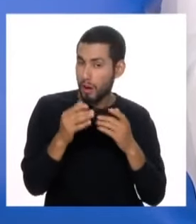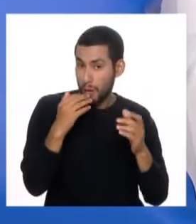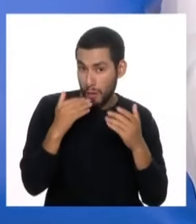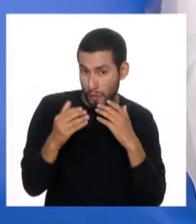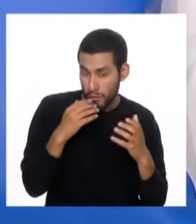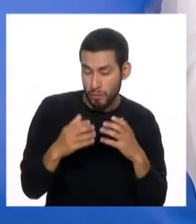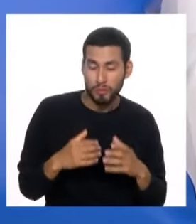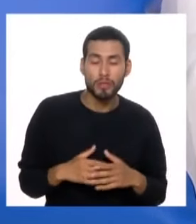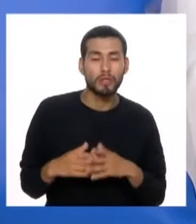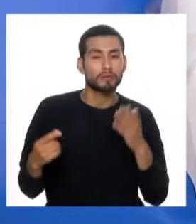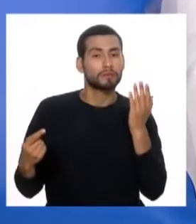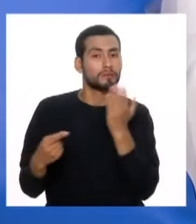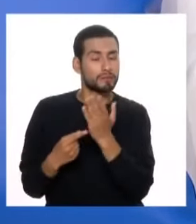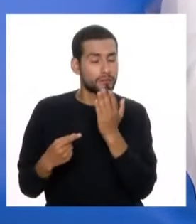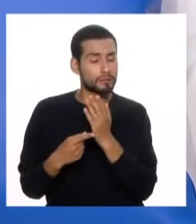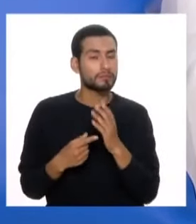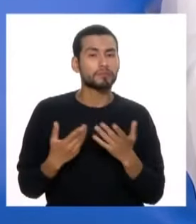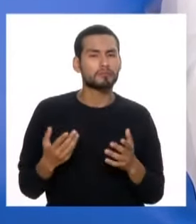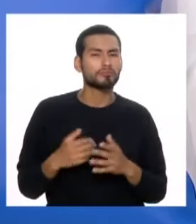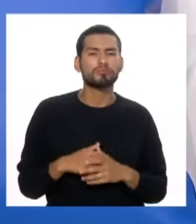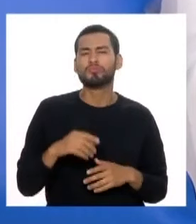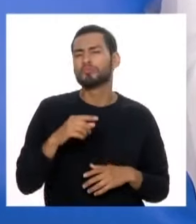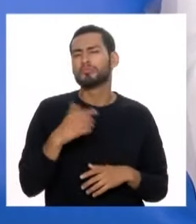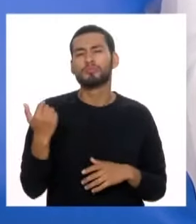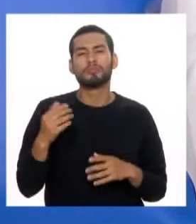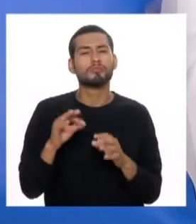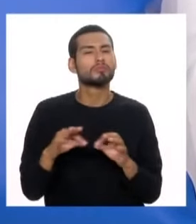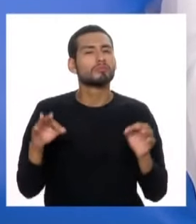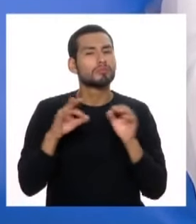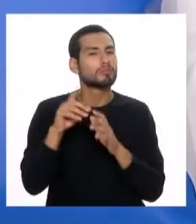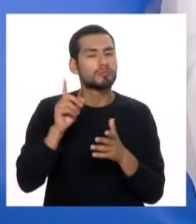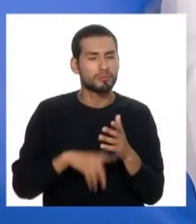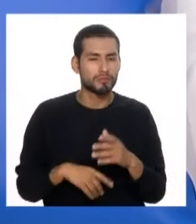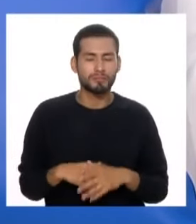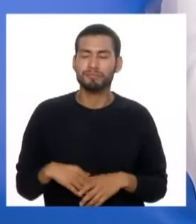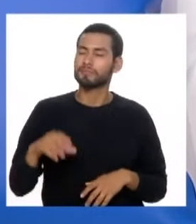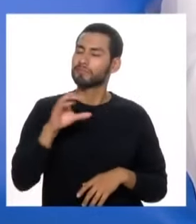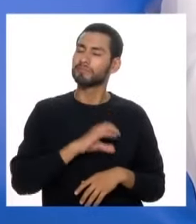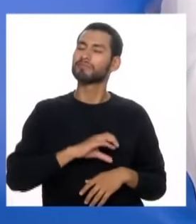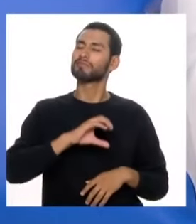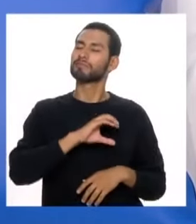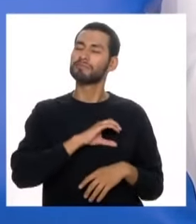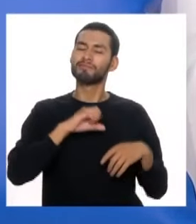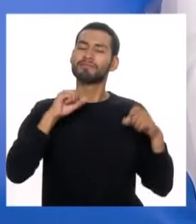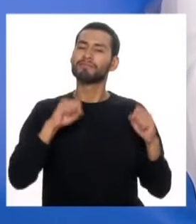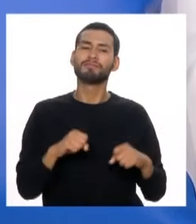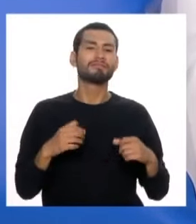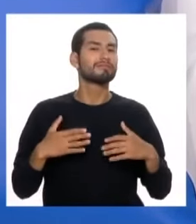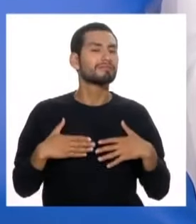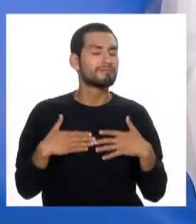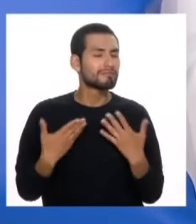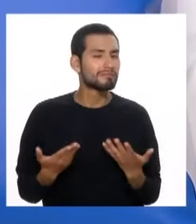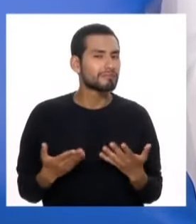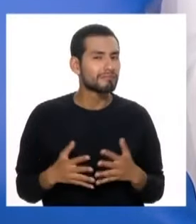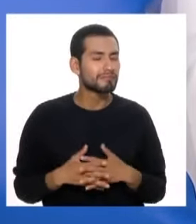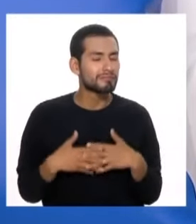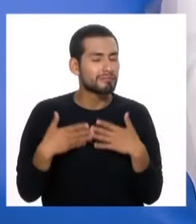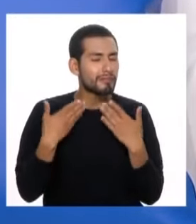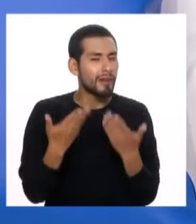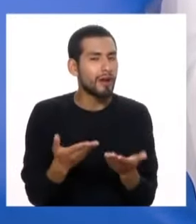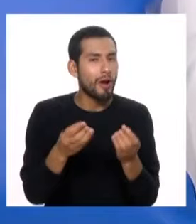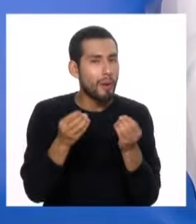comunicaciones, tecnología y sobre todo, lo más importante, la actitud de poder darle